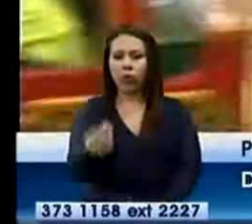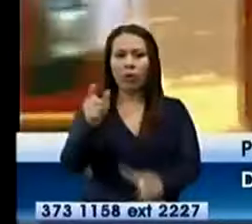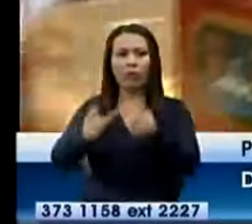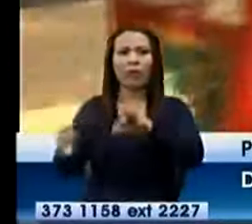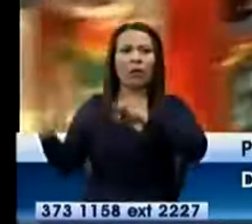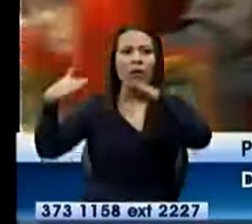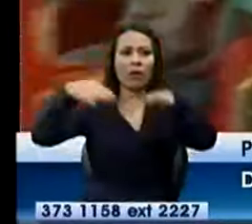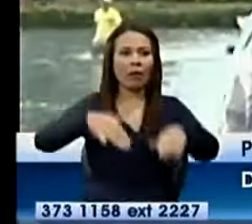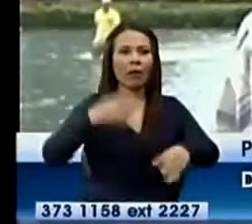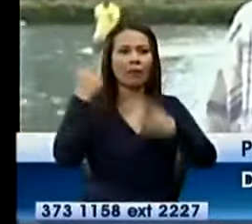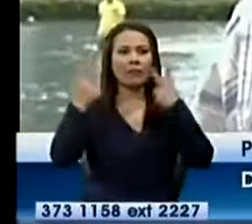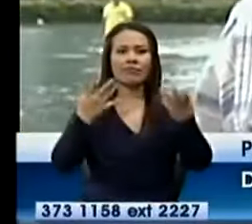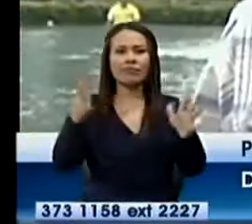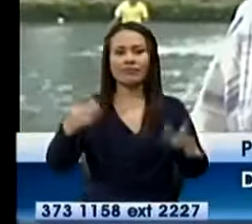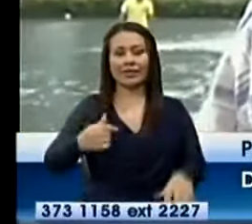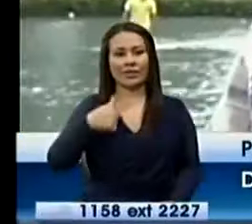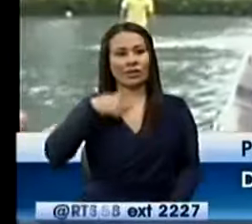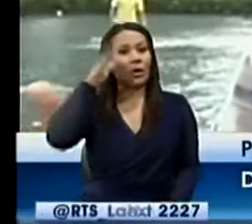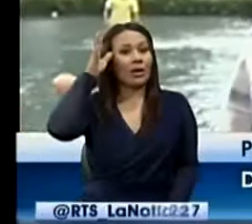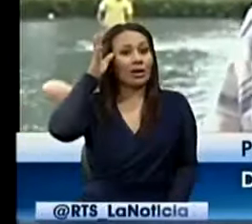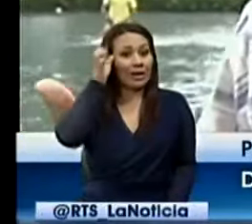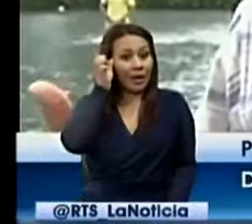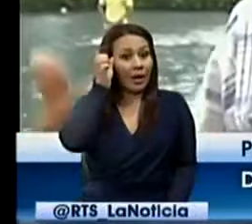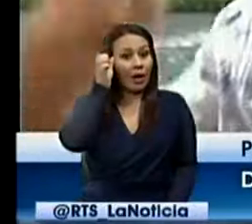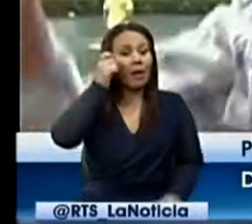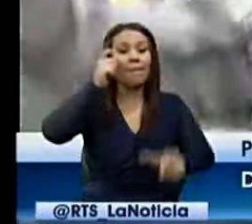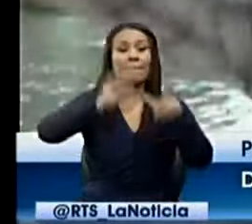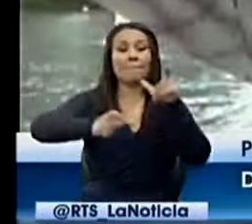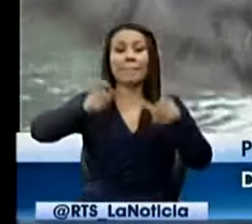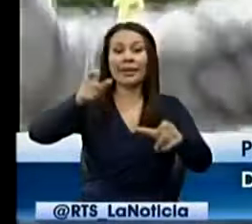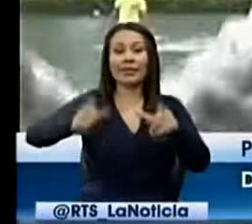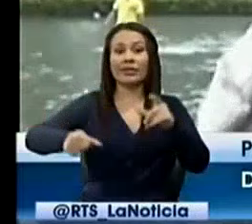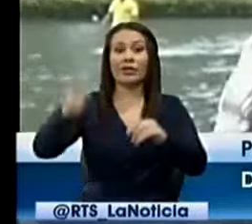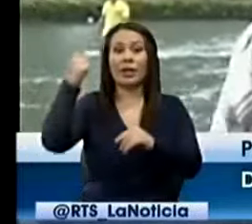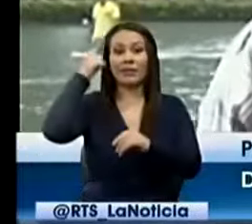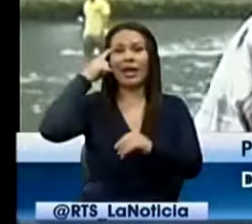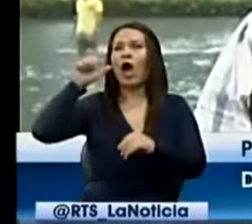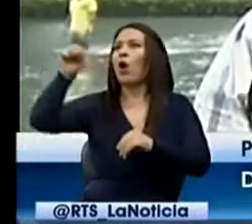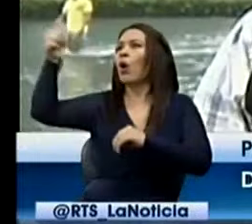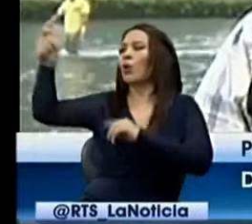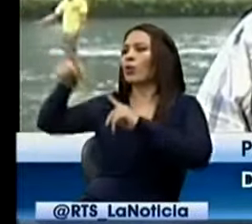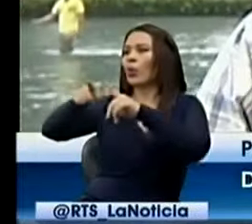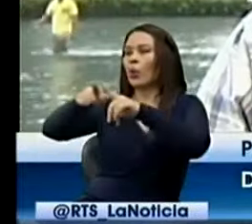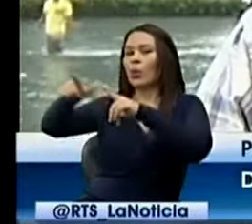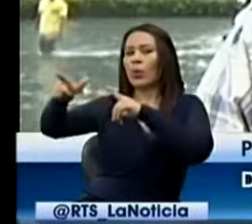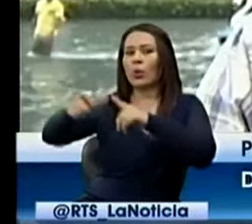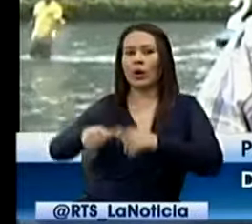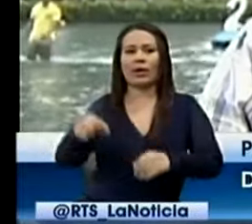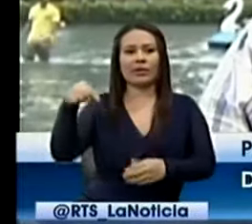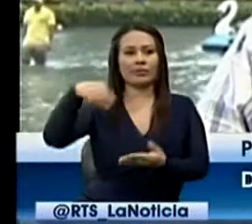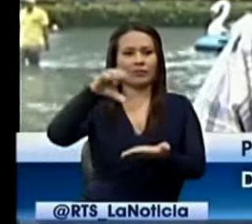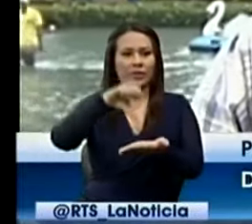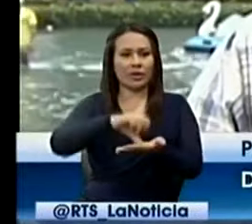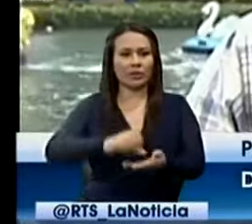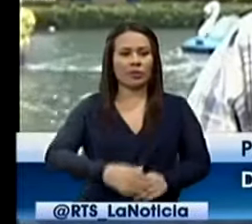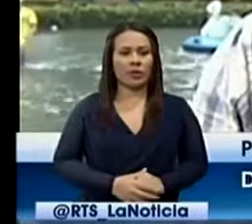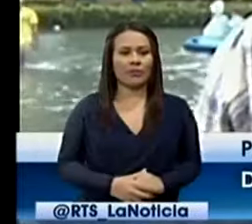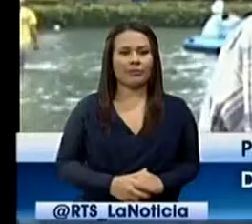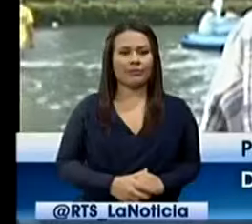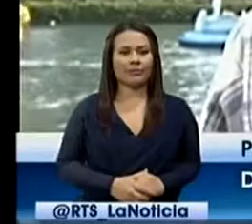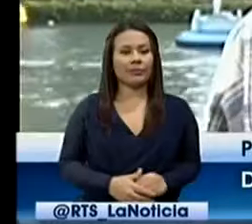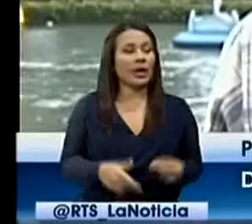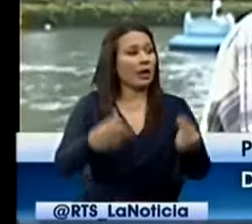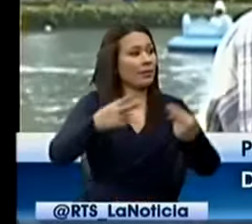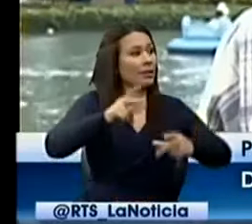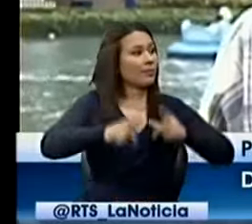número de visitantes Yo creo que la gente se se enfocó también ahora a otras áreas de diversión dentro de la ciudad Este la